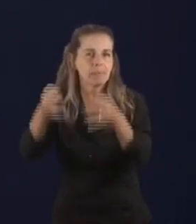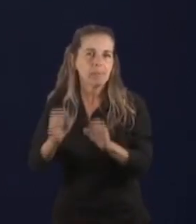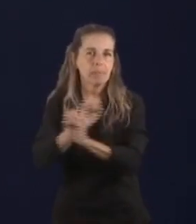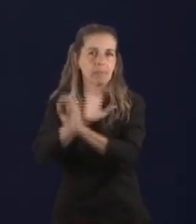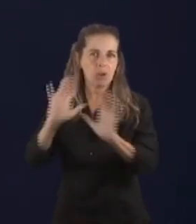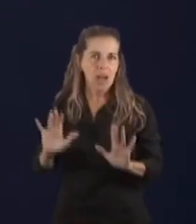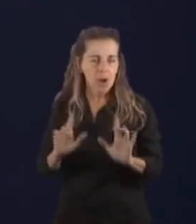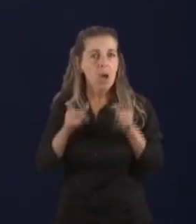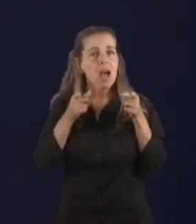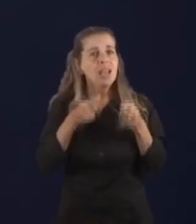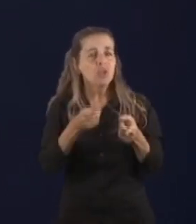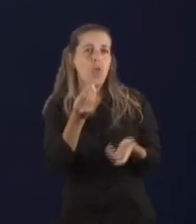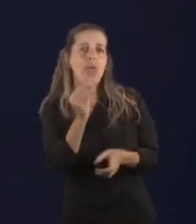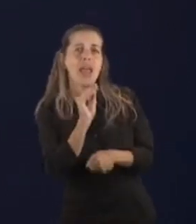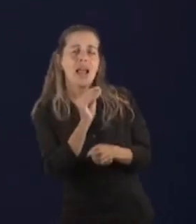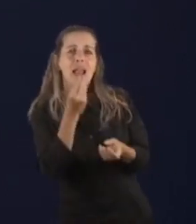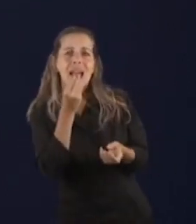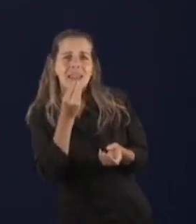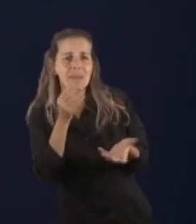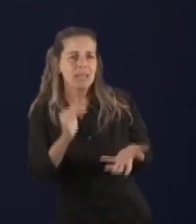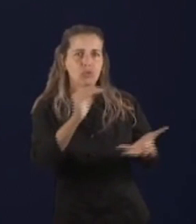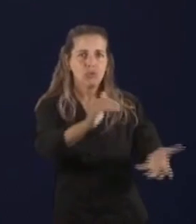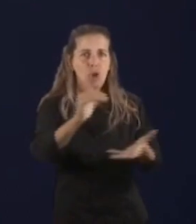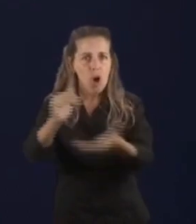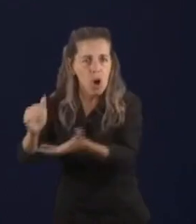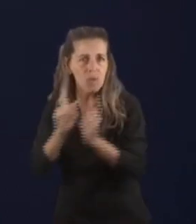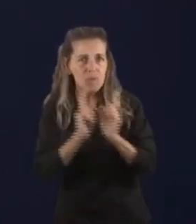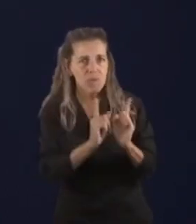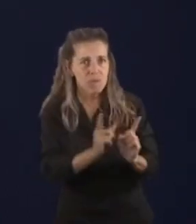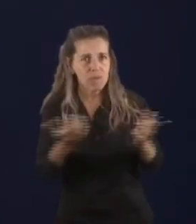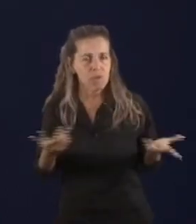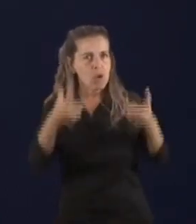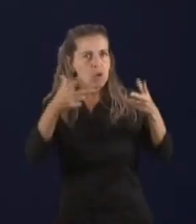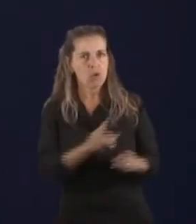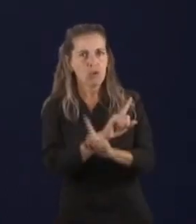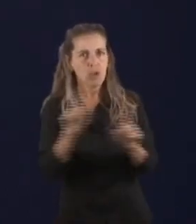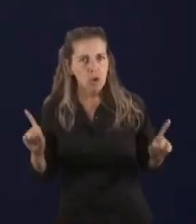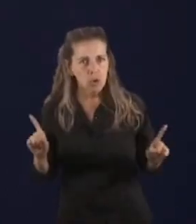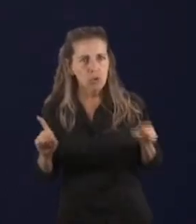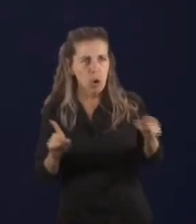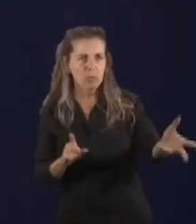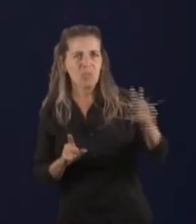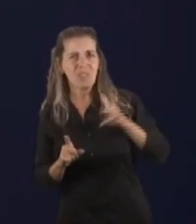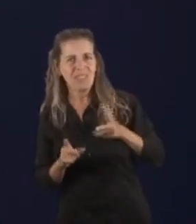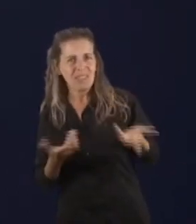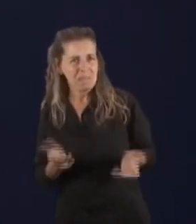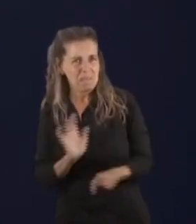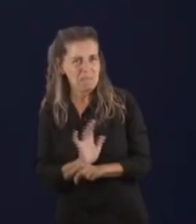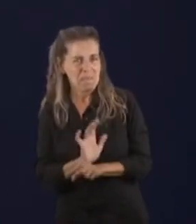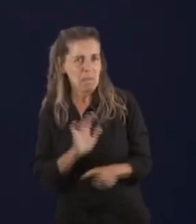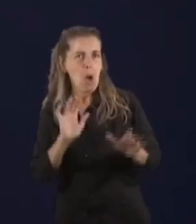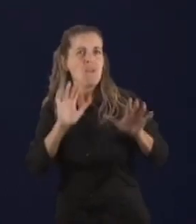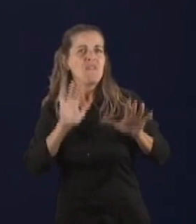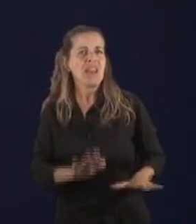jamás se frenó como me dijiste vos o se se pisó que como se usa vulgarmente esa definición ninguna